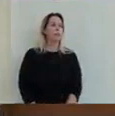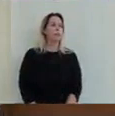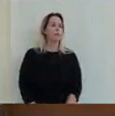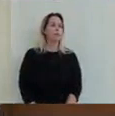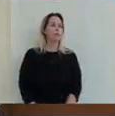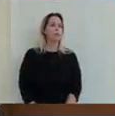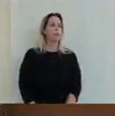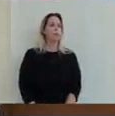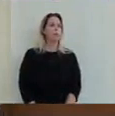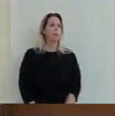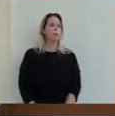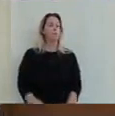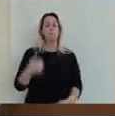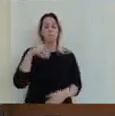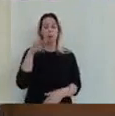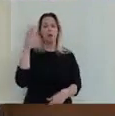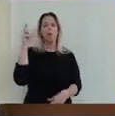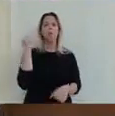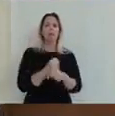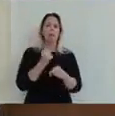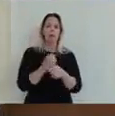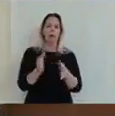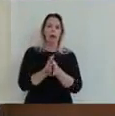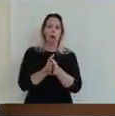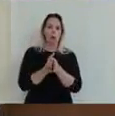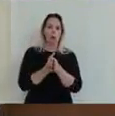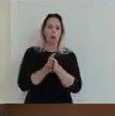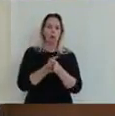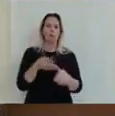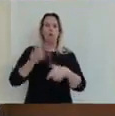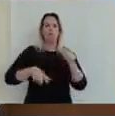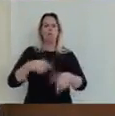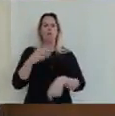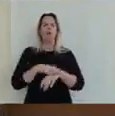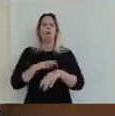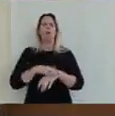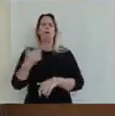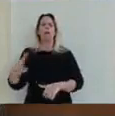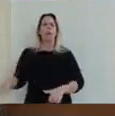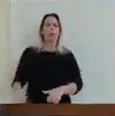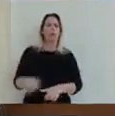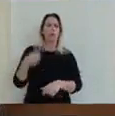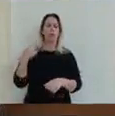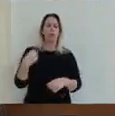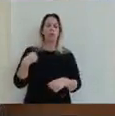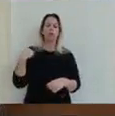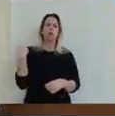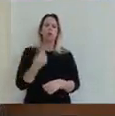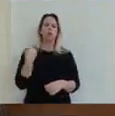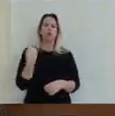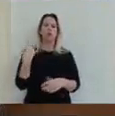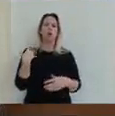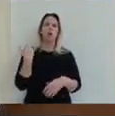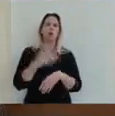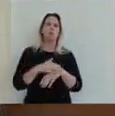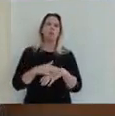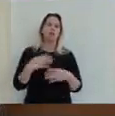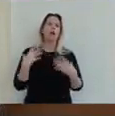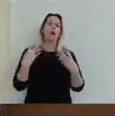juntos. La gente no tiene la culpa de estar en una pandemia y tenemos que dar la mejor de todos